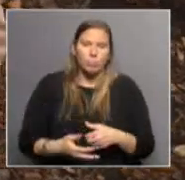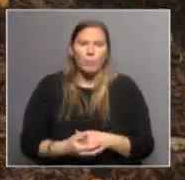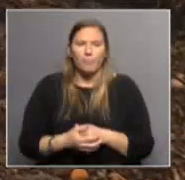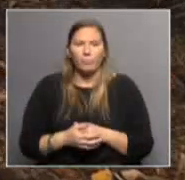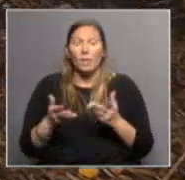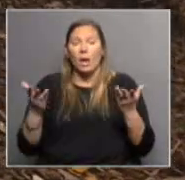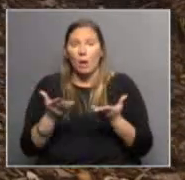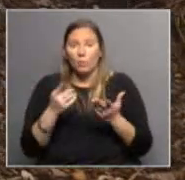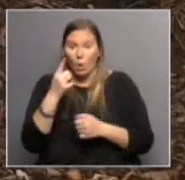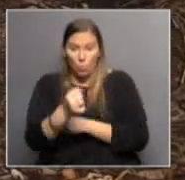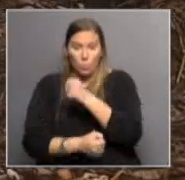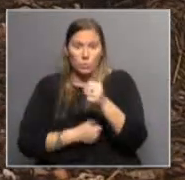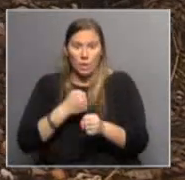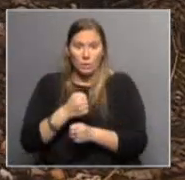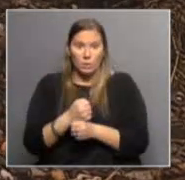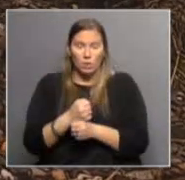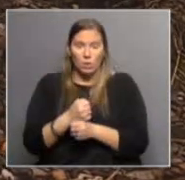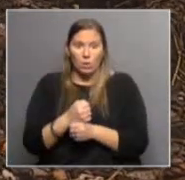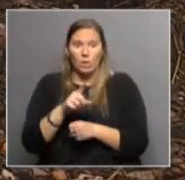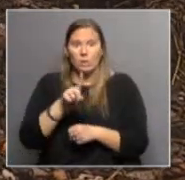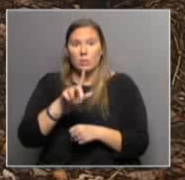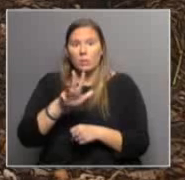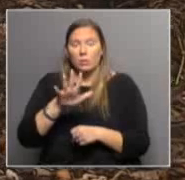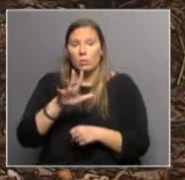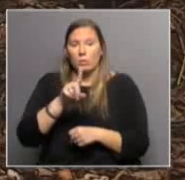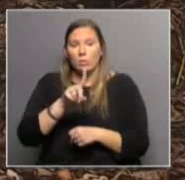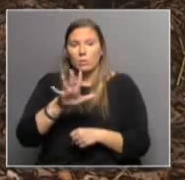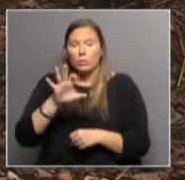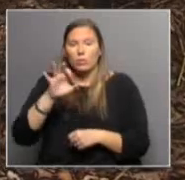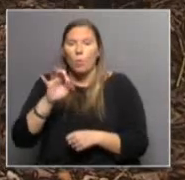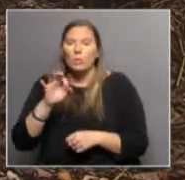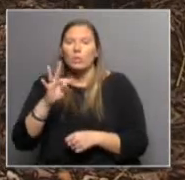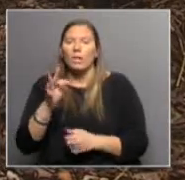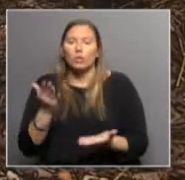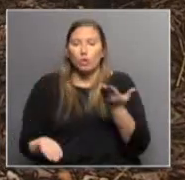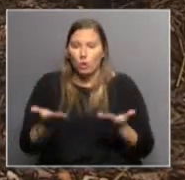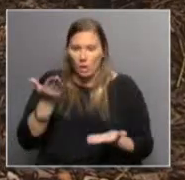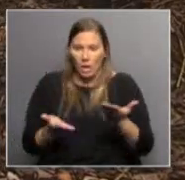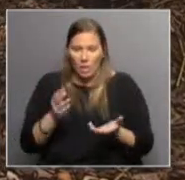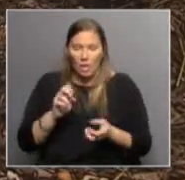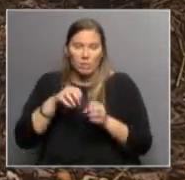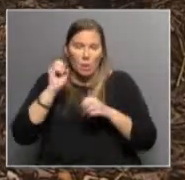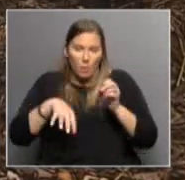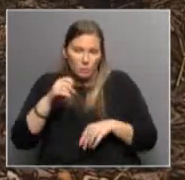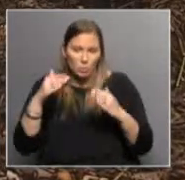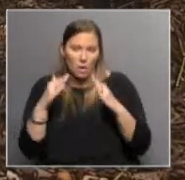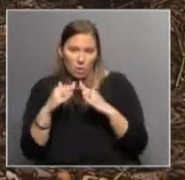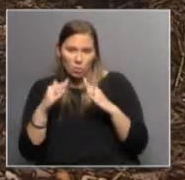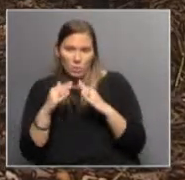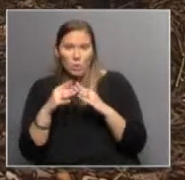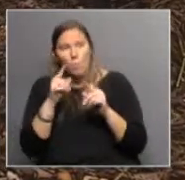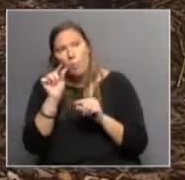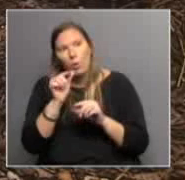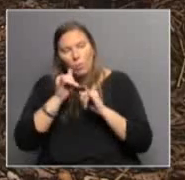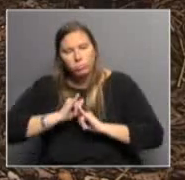Bueno, actualmente en un año en realidad logramos compostar 150 toneladas de residuos orgánicos domiciliarios. Y bueno, la idea es un poco promover a